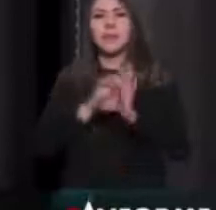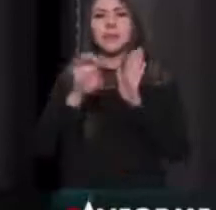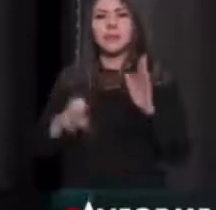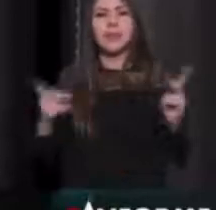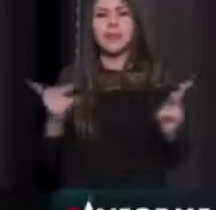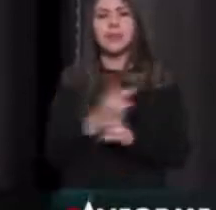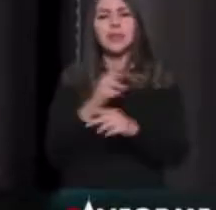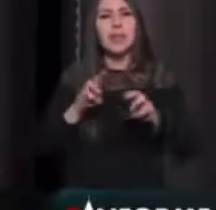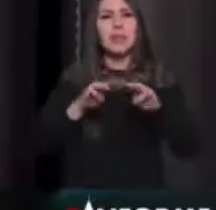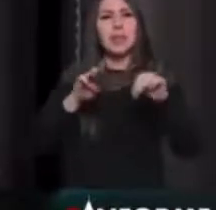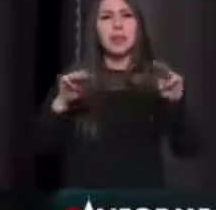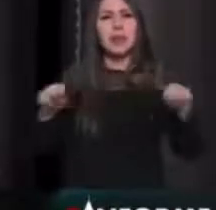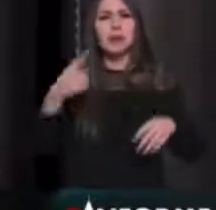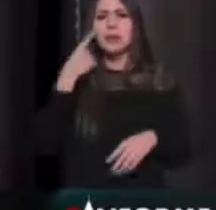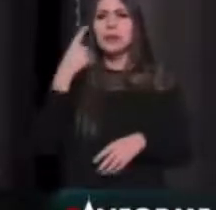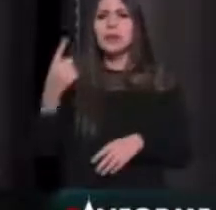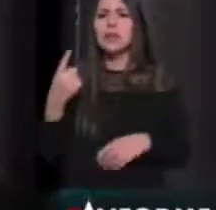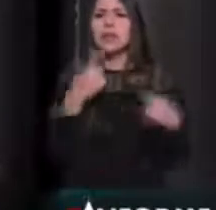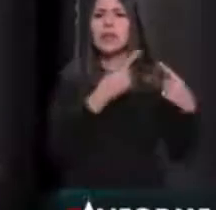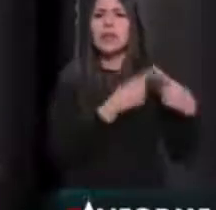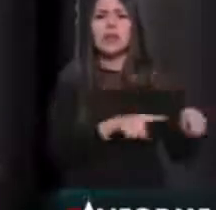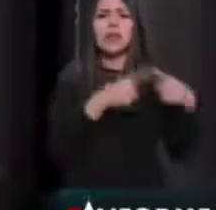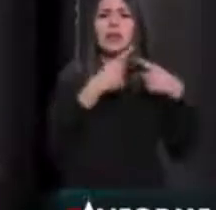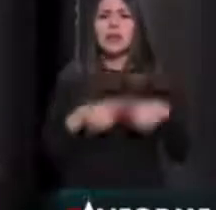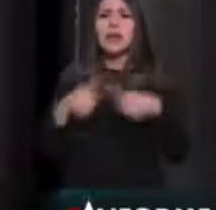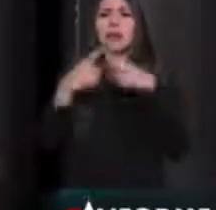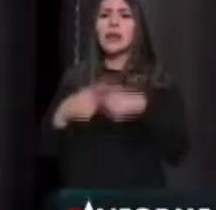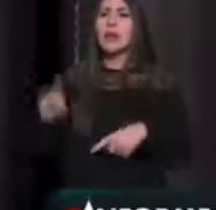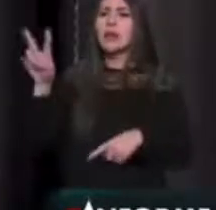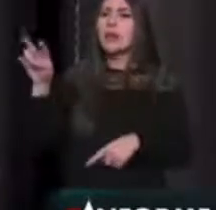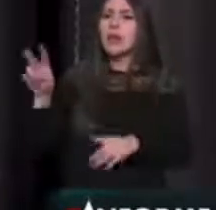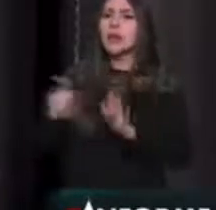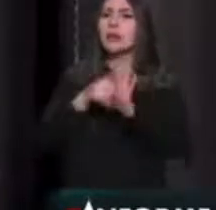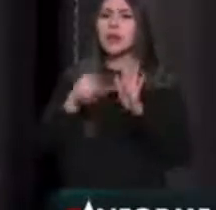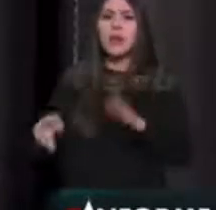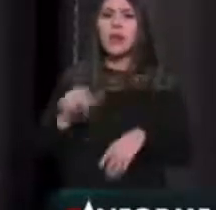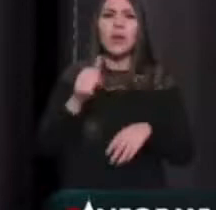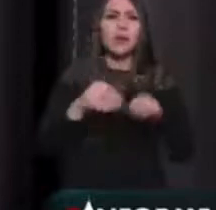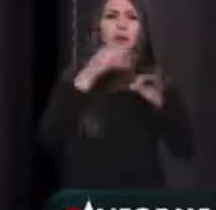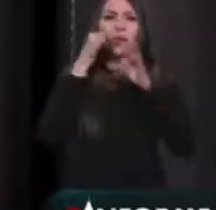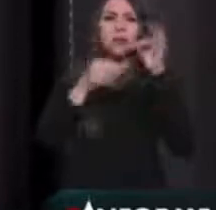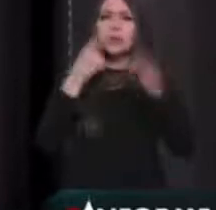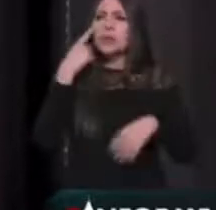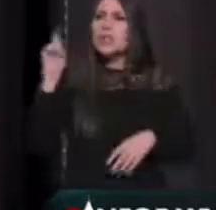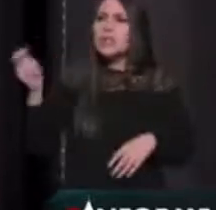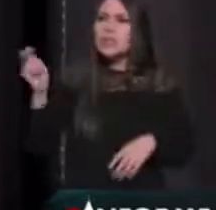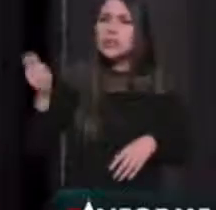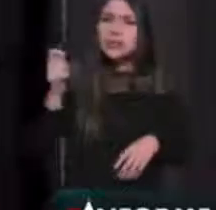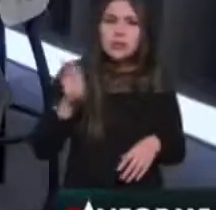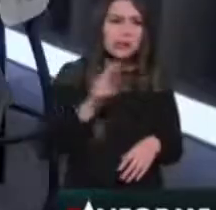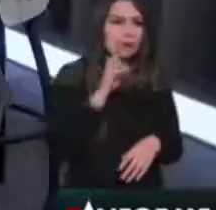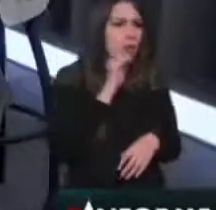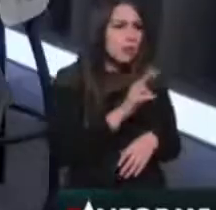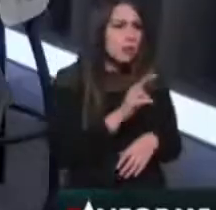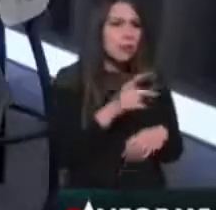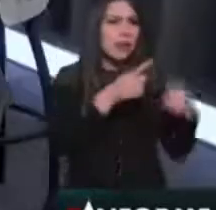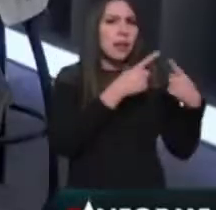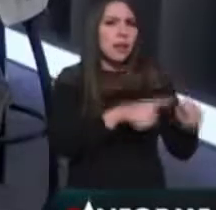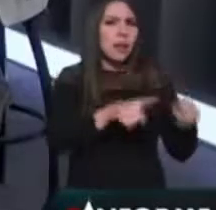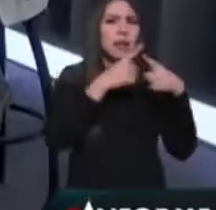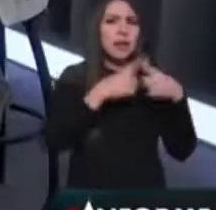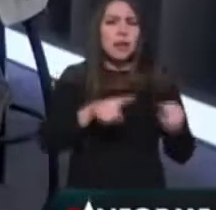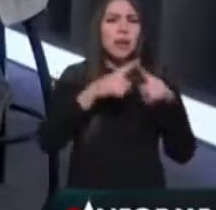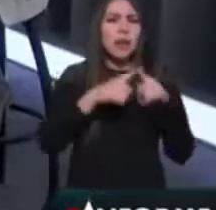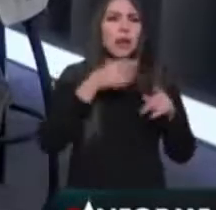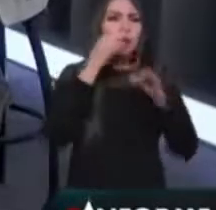los distintos medios? Y a partir de ahí construir la narrativa desde las distintas voces.